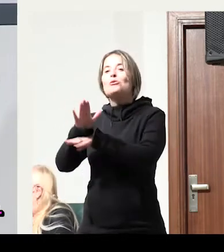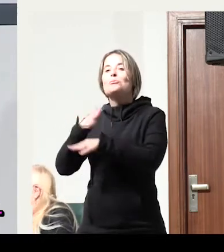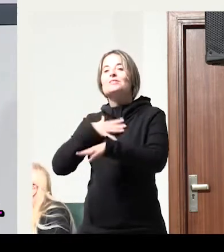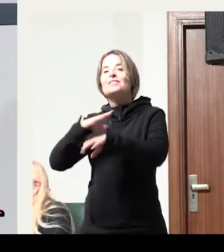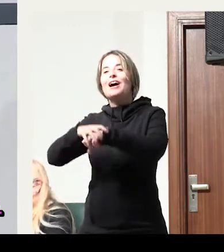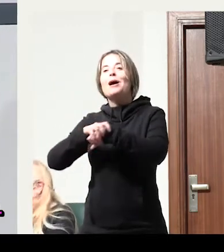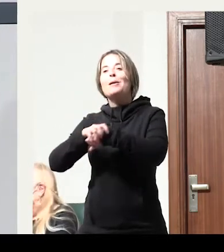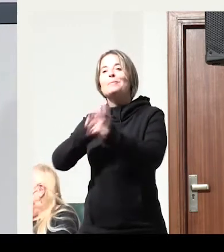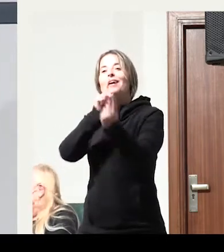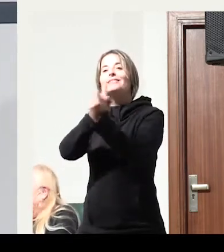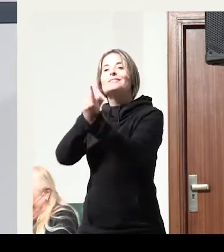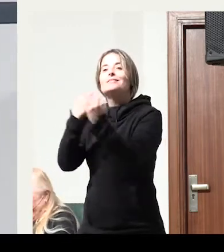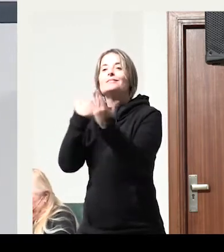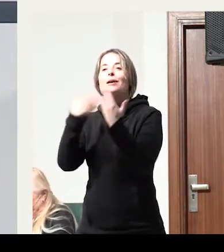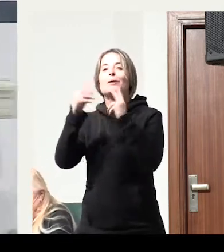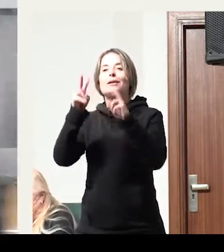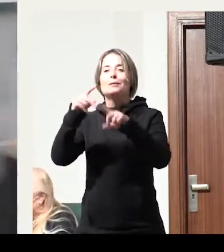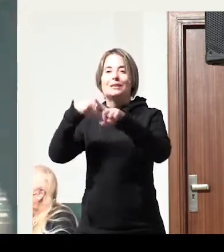es.